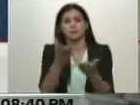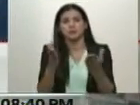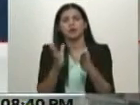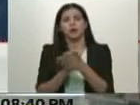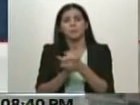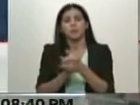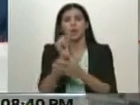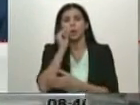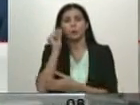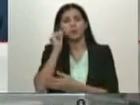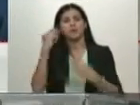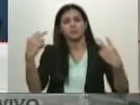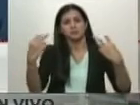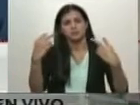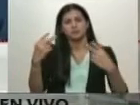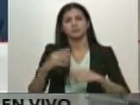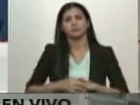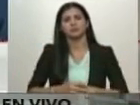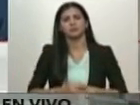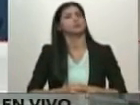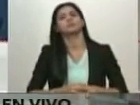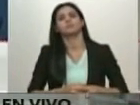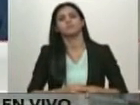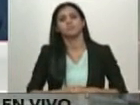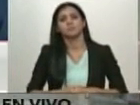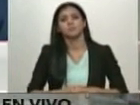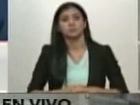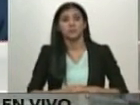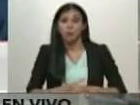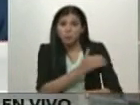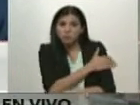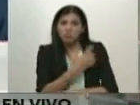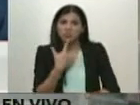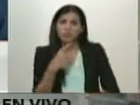y queridos compatriotas. Así lo niegue la derecha,